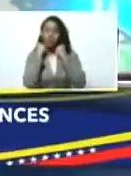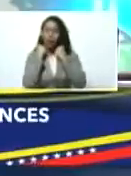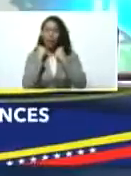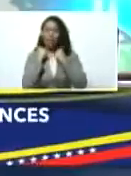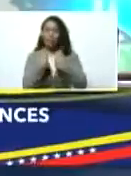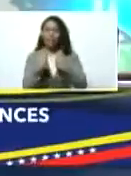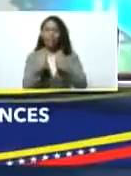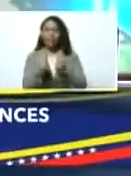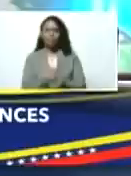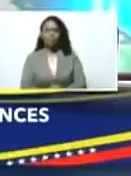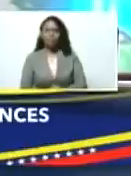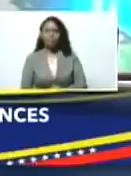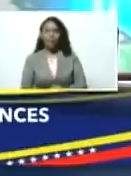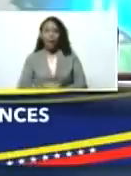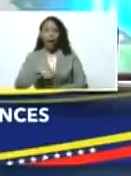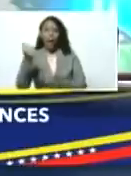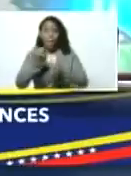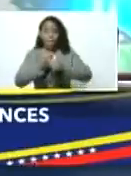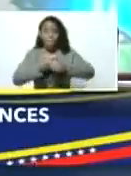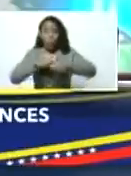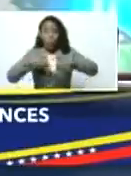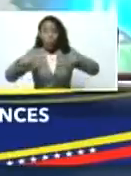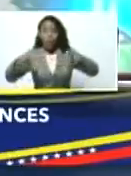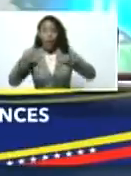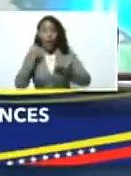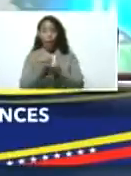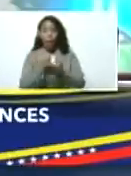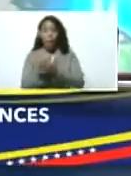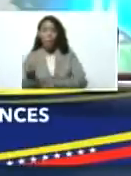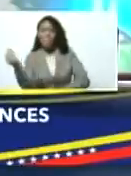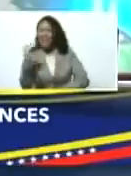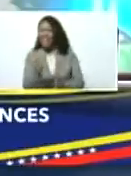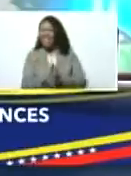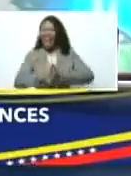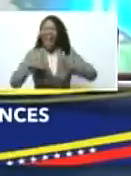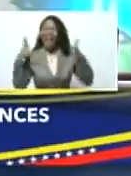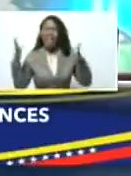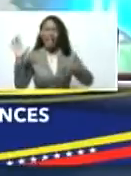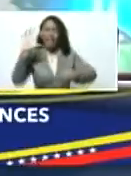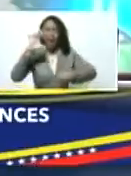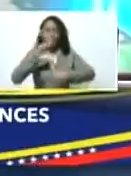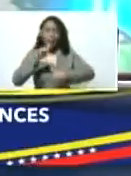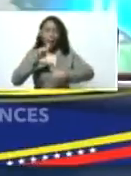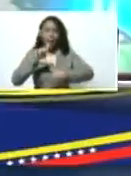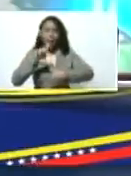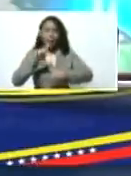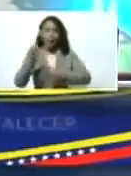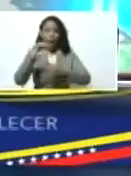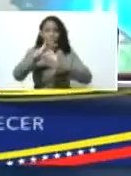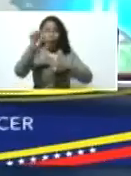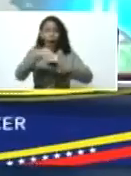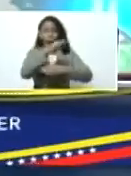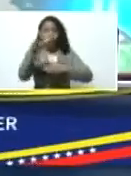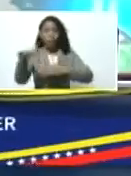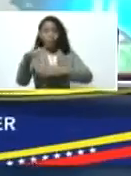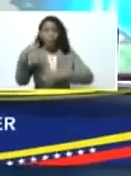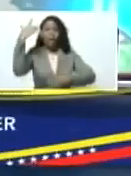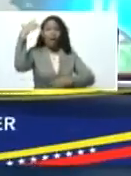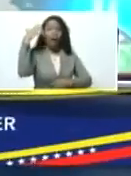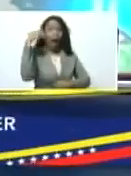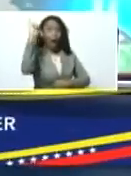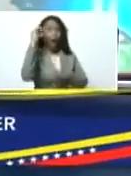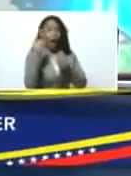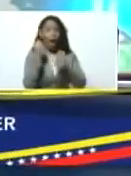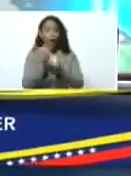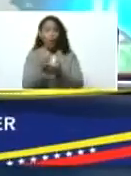contundentes. Es el crecimiento económico más grande de América Latina y el Caribe. Y lo tiene la